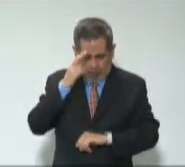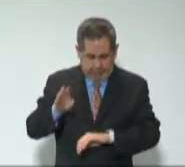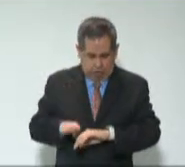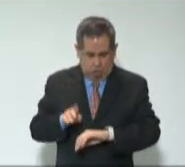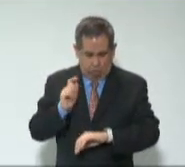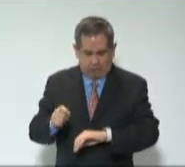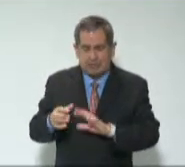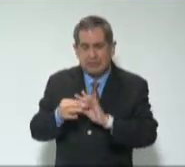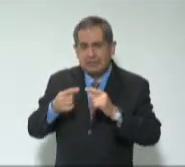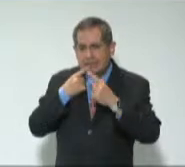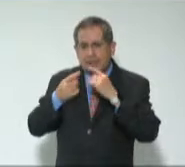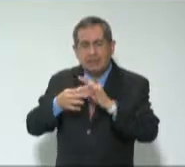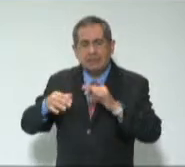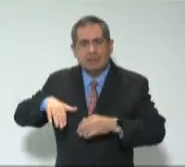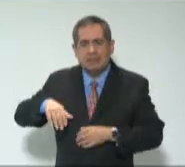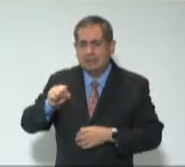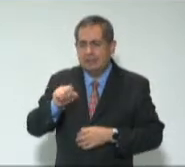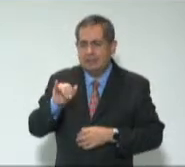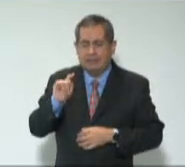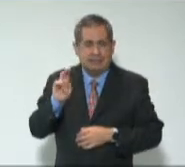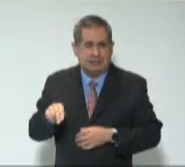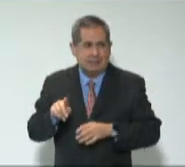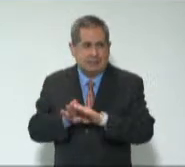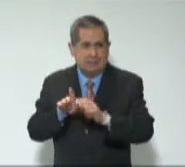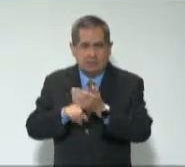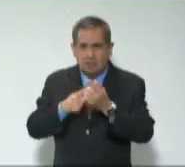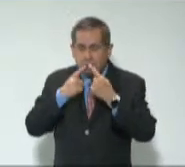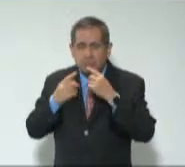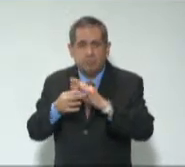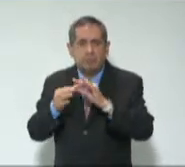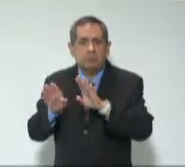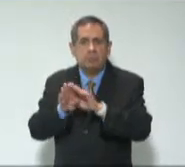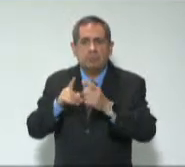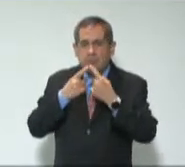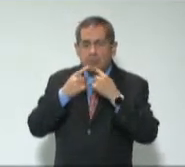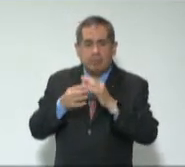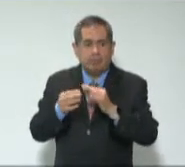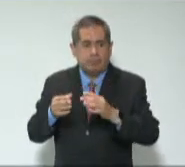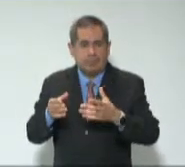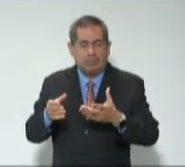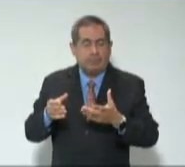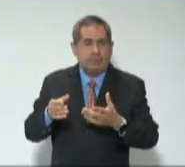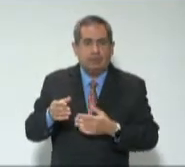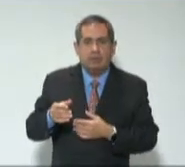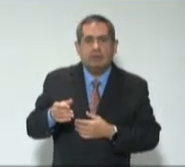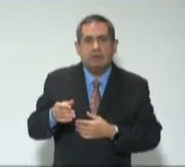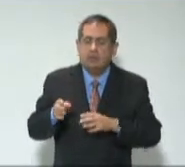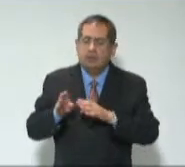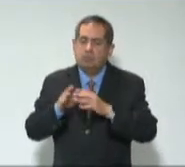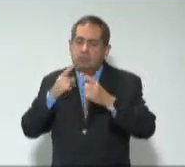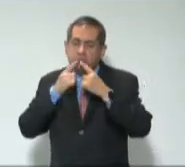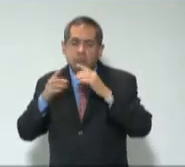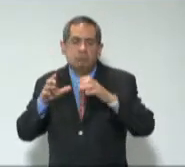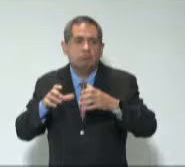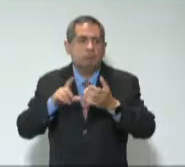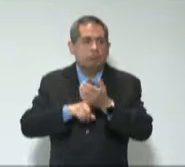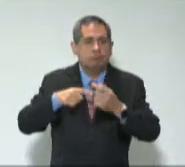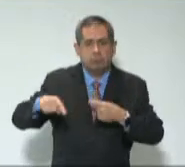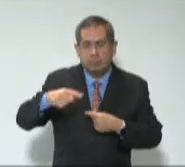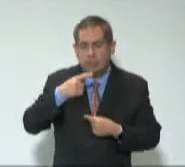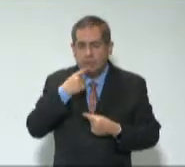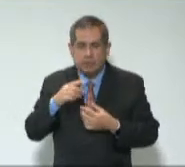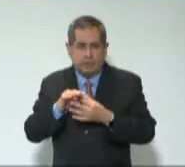Solo como nos dijo Sebastián solo se puede ser transparente cuando conocemos al respecto no podemos ser transparentes cuando no conocemos Aunque